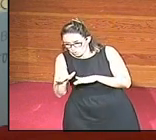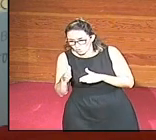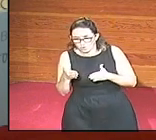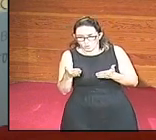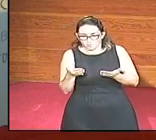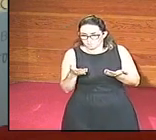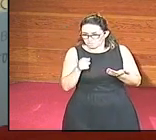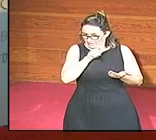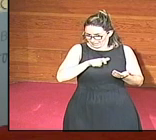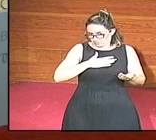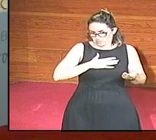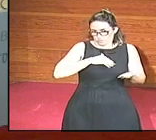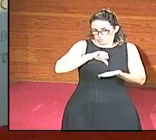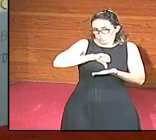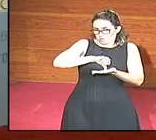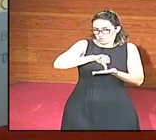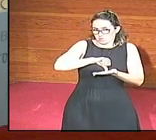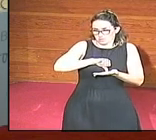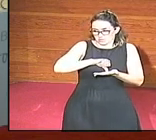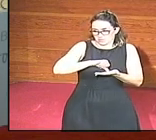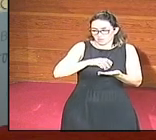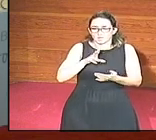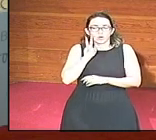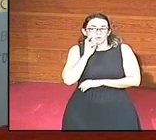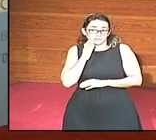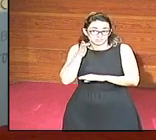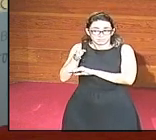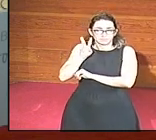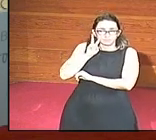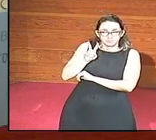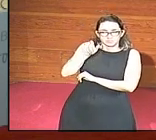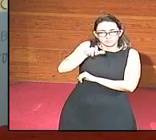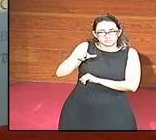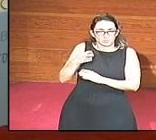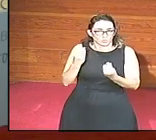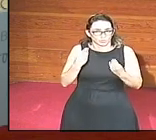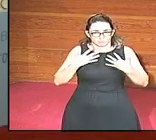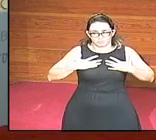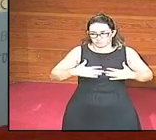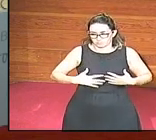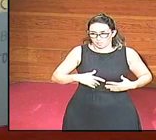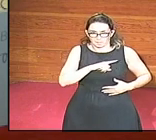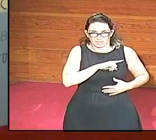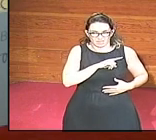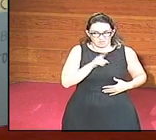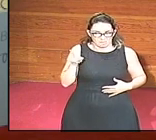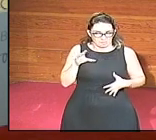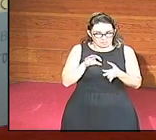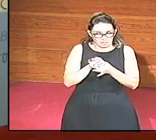hay gente local, obviamente, pero lo que ves es mucha gente con entrenamiento militar que no sabes muy bien de dónde viene.